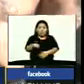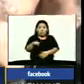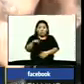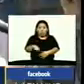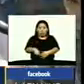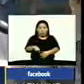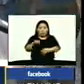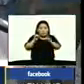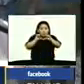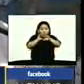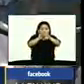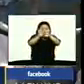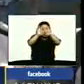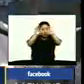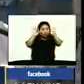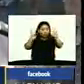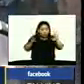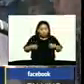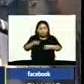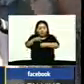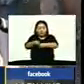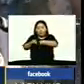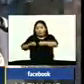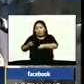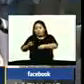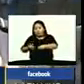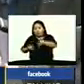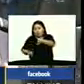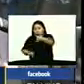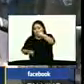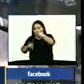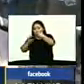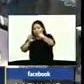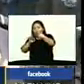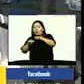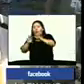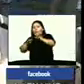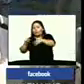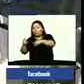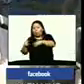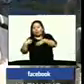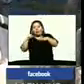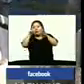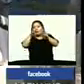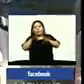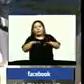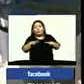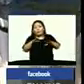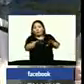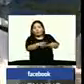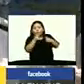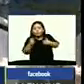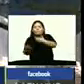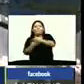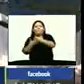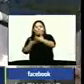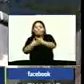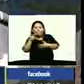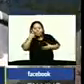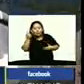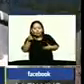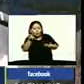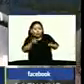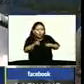en horas de la madrugada, personal de la sección de emergencia 911 le salvó la vida a un ciudadano, gracias a la denuncia de la población, donde